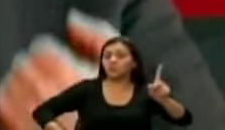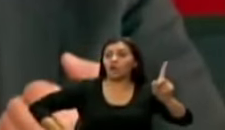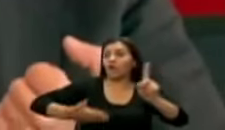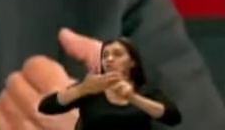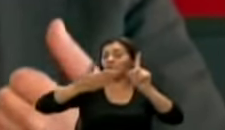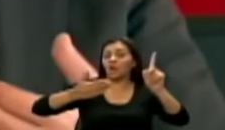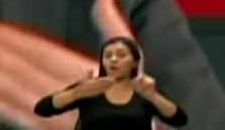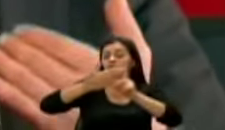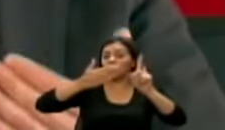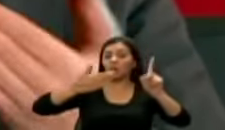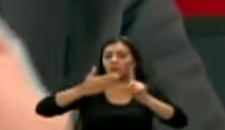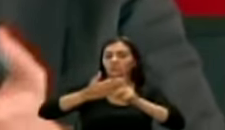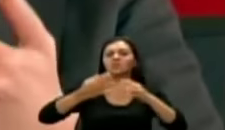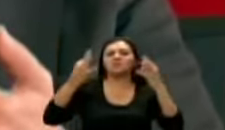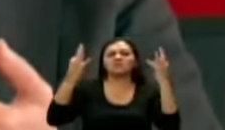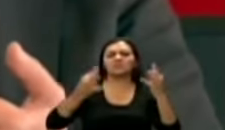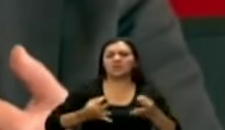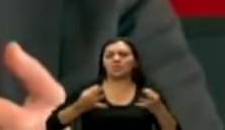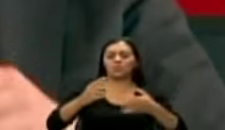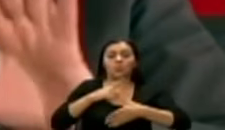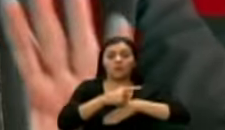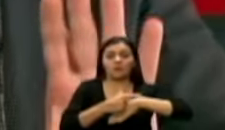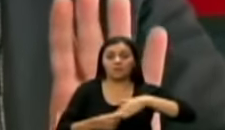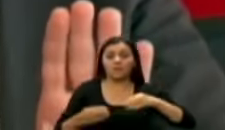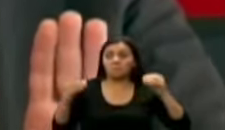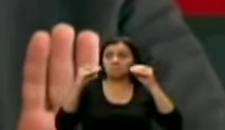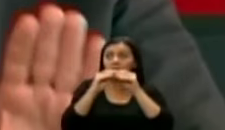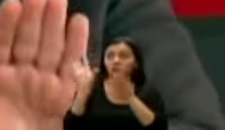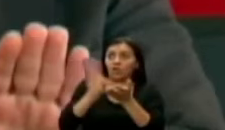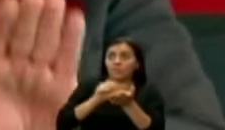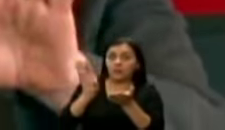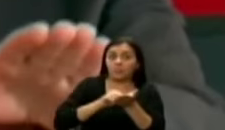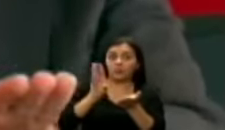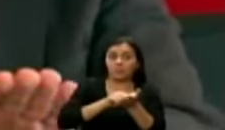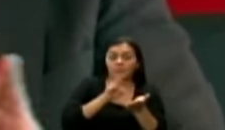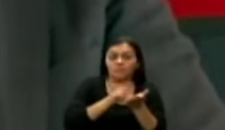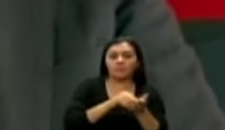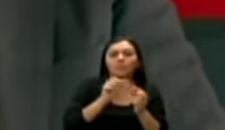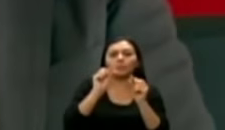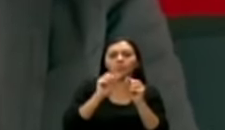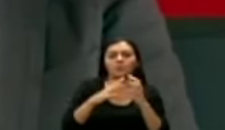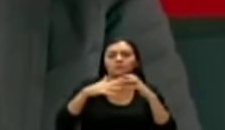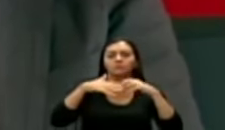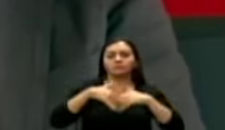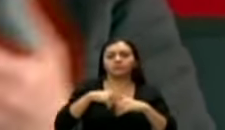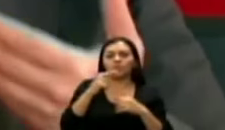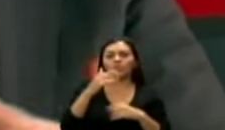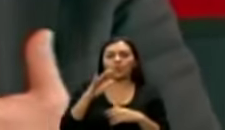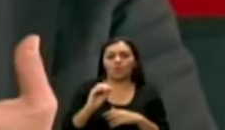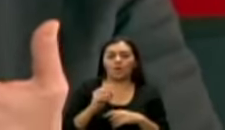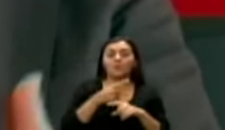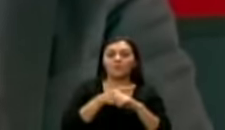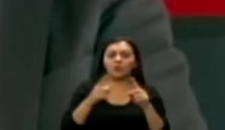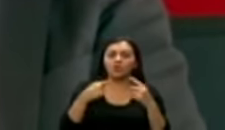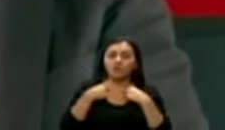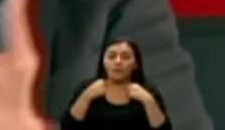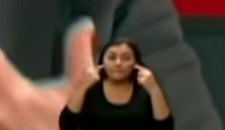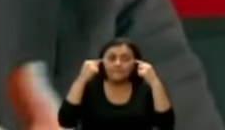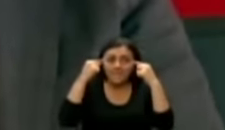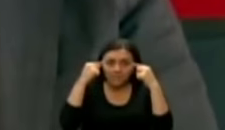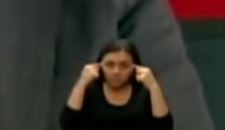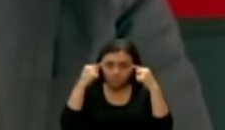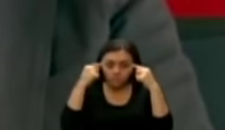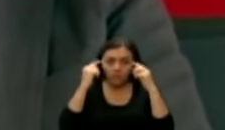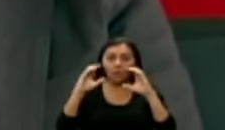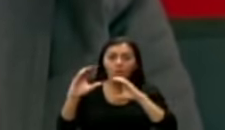en los gobiernos, yo creo que hubieran prestado más atención y tal vez hubieran podido evitar la caída de Fernando Lugo. Por eso me parece que el rol de los